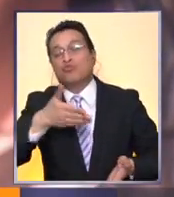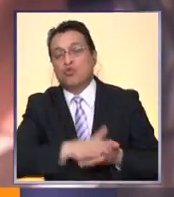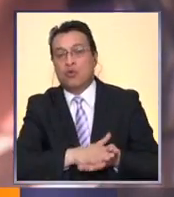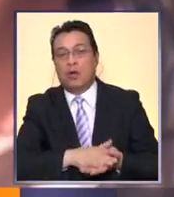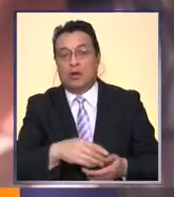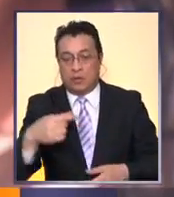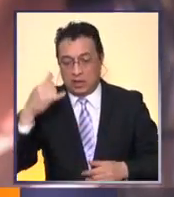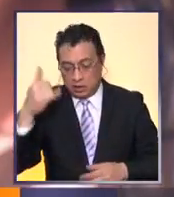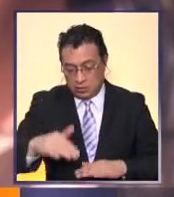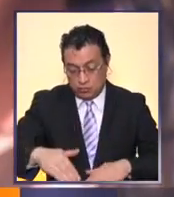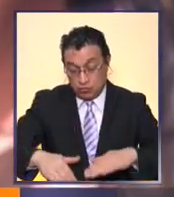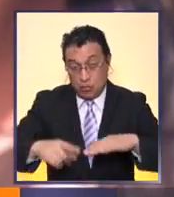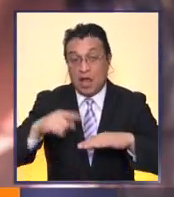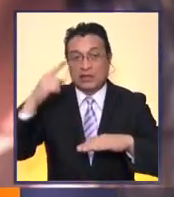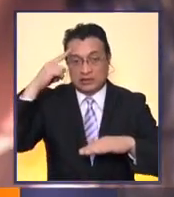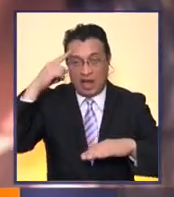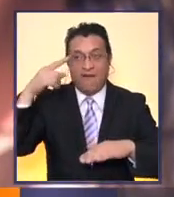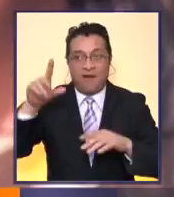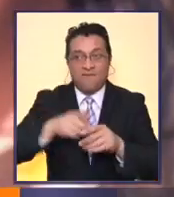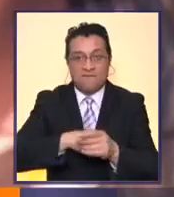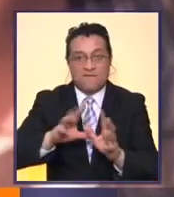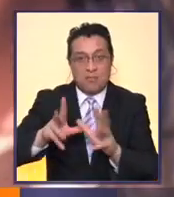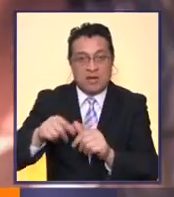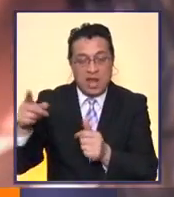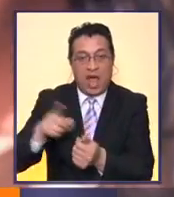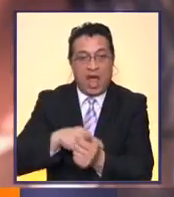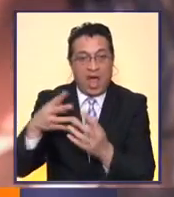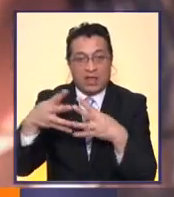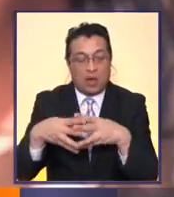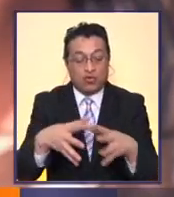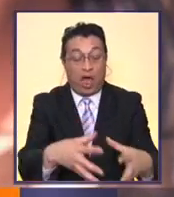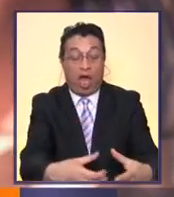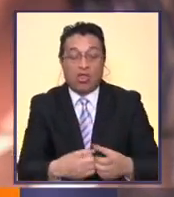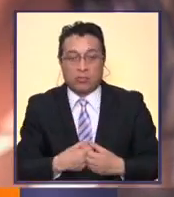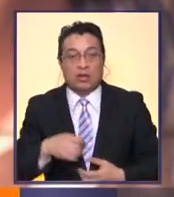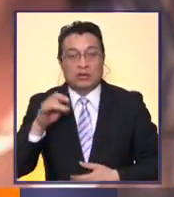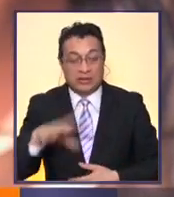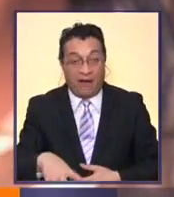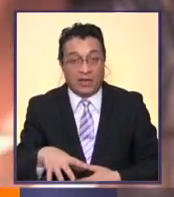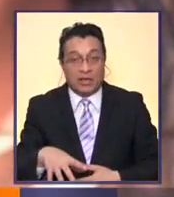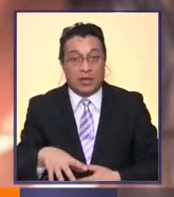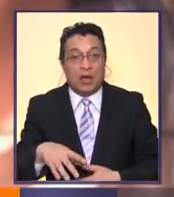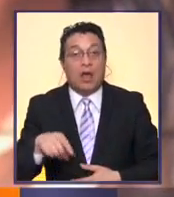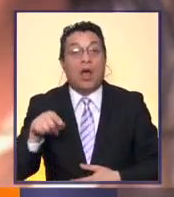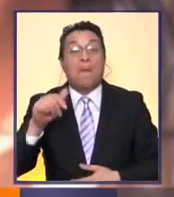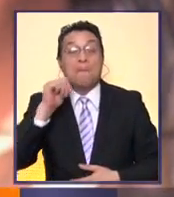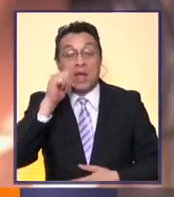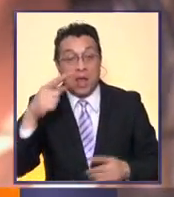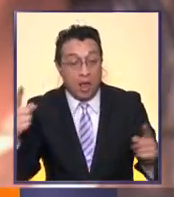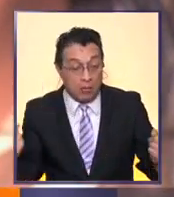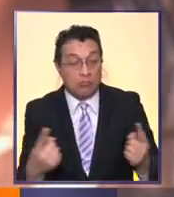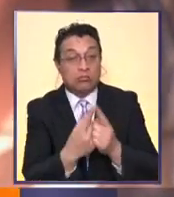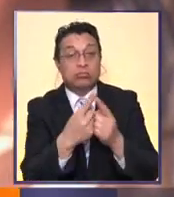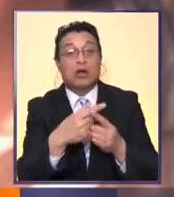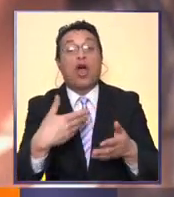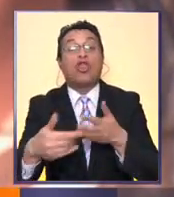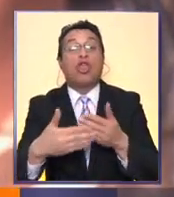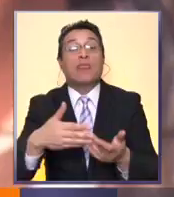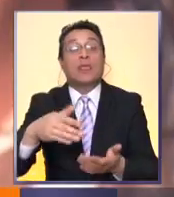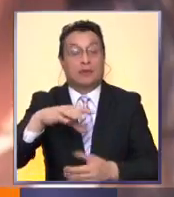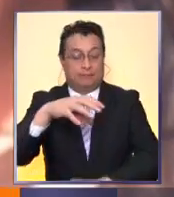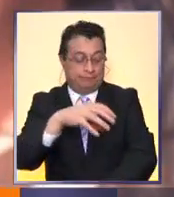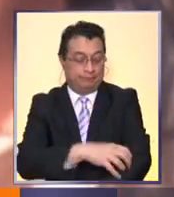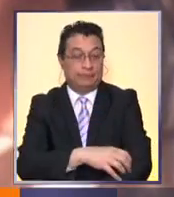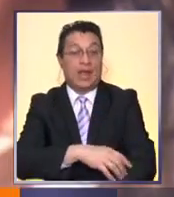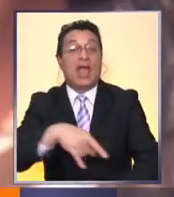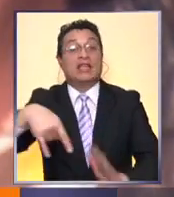su familia de Estados Unidos lo había adoptado, pero solo eso. Mañana se encontrarán en Chiloé, dando una luz de esperanza a una inmensa